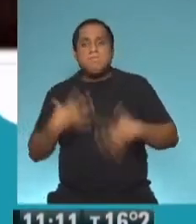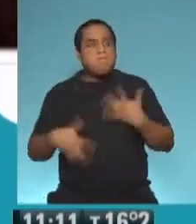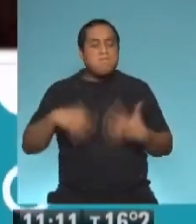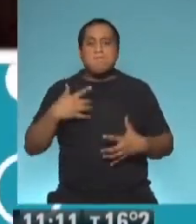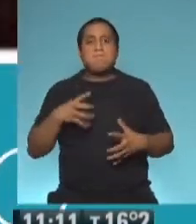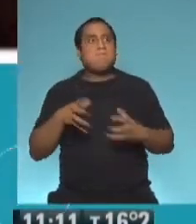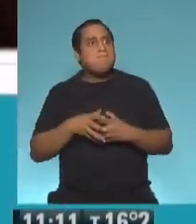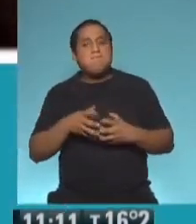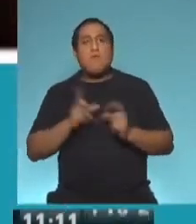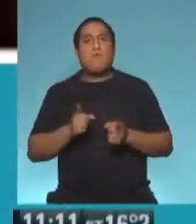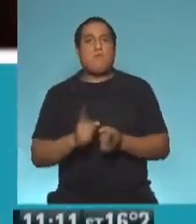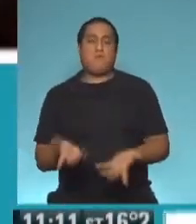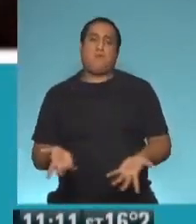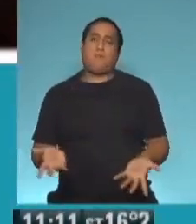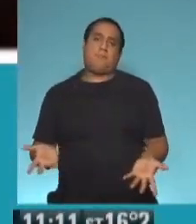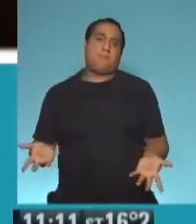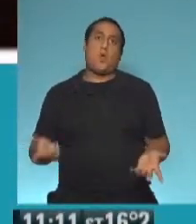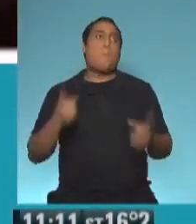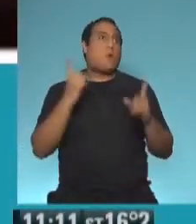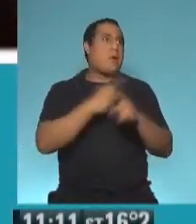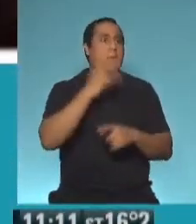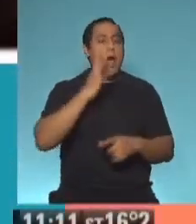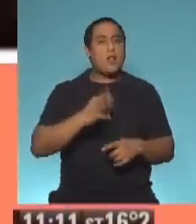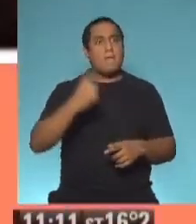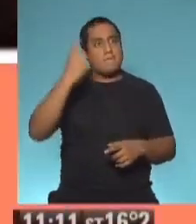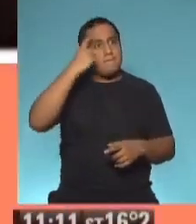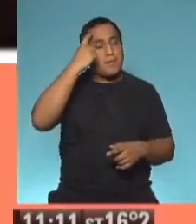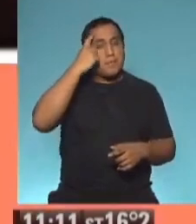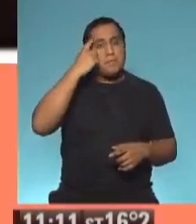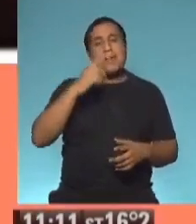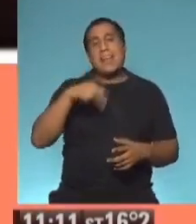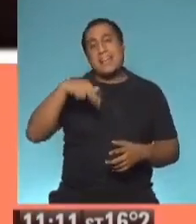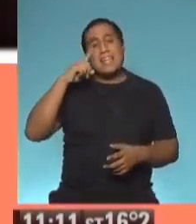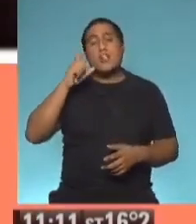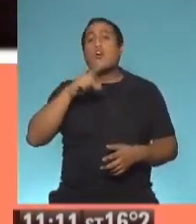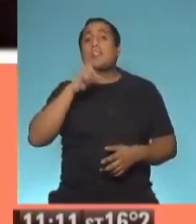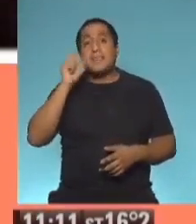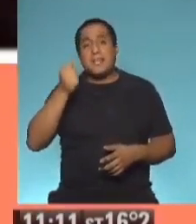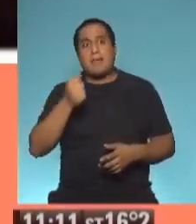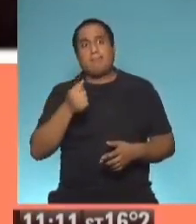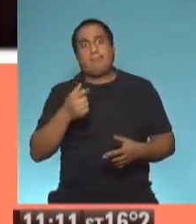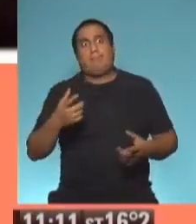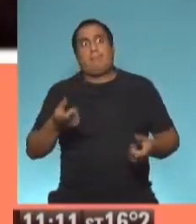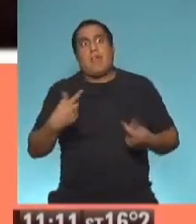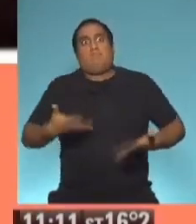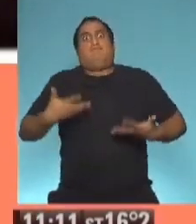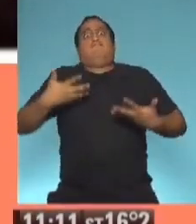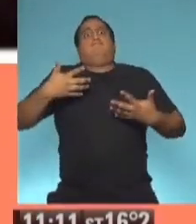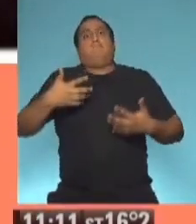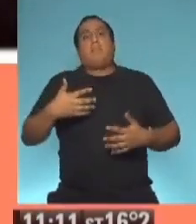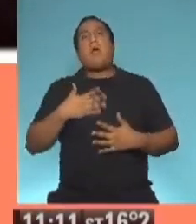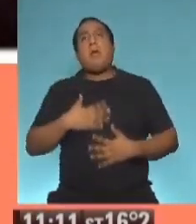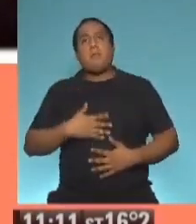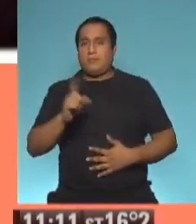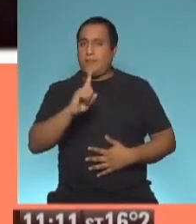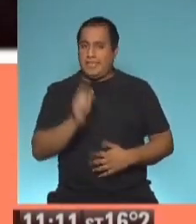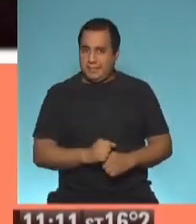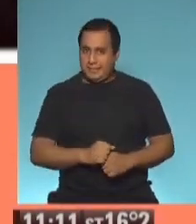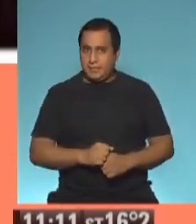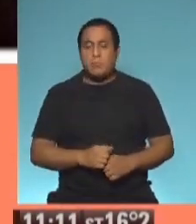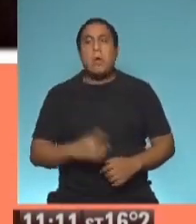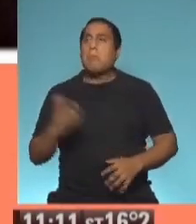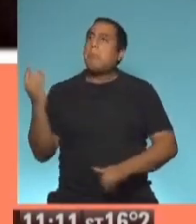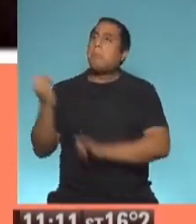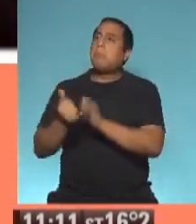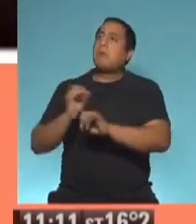que sea, digamos, porque la nicotina en sí misma es estimulante, no sedativa. Bueno, María, muy clara, gracias por estos